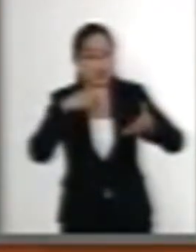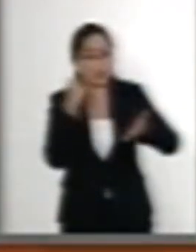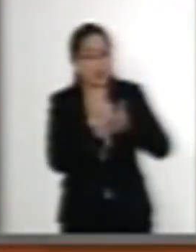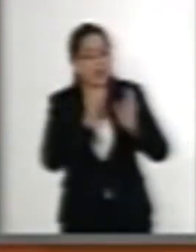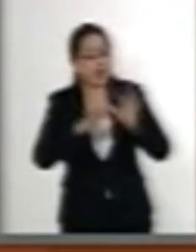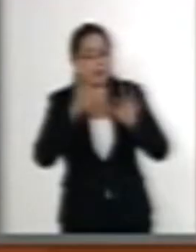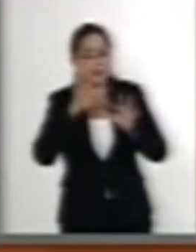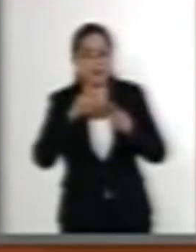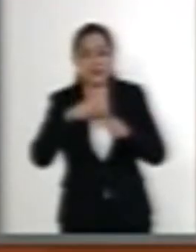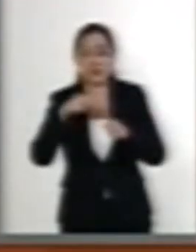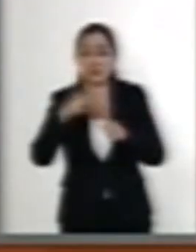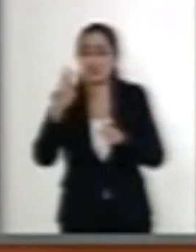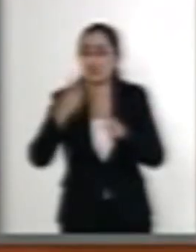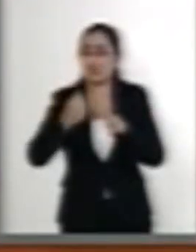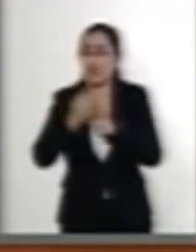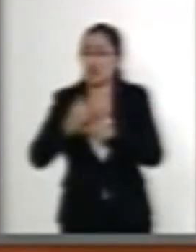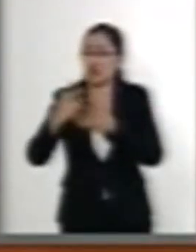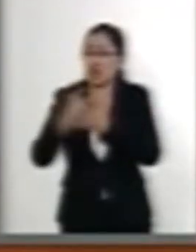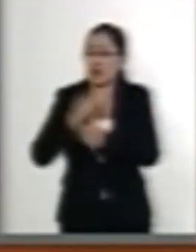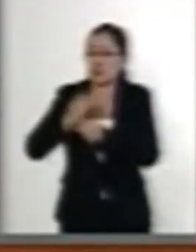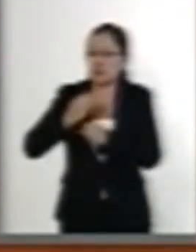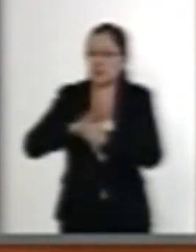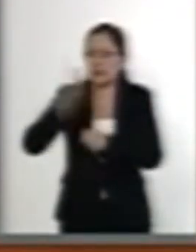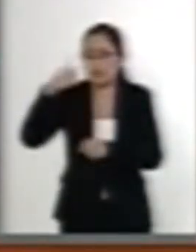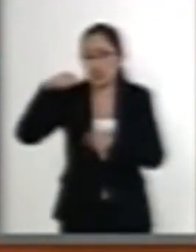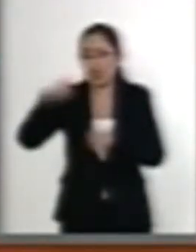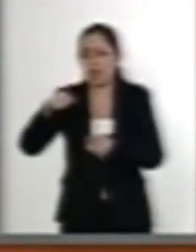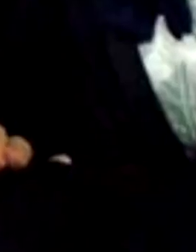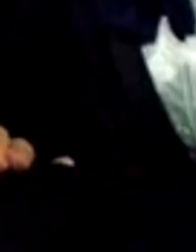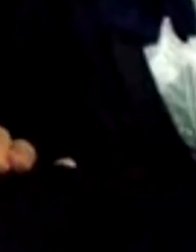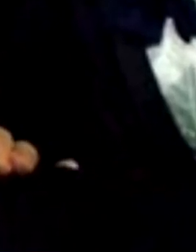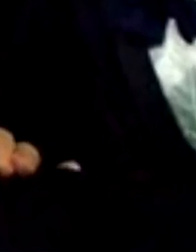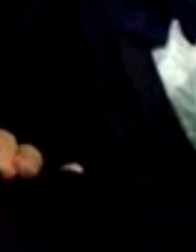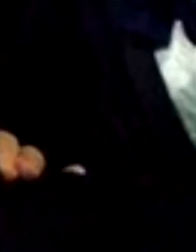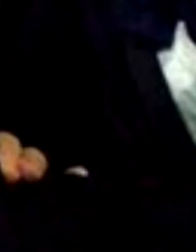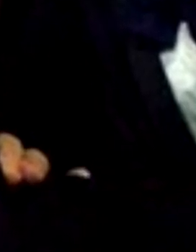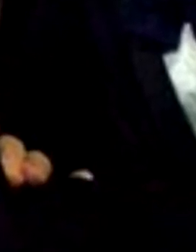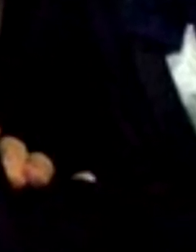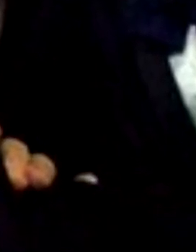Parecen niños chiquitos, ¿verdad? Vengativos, faltos de agricultura.